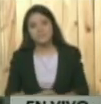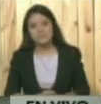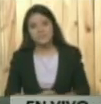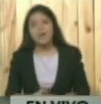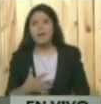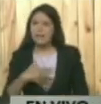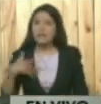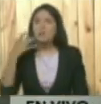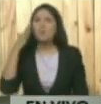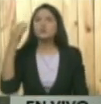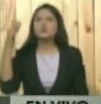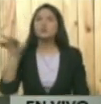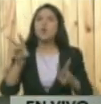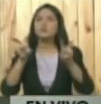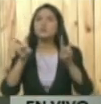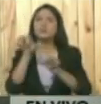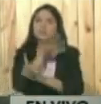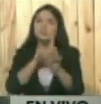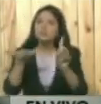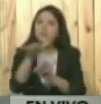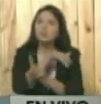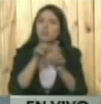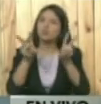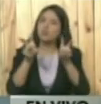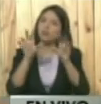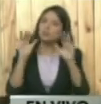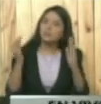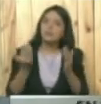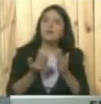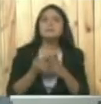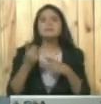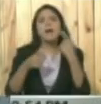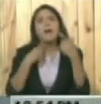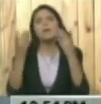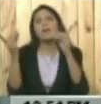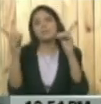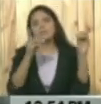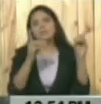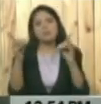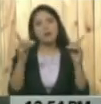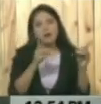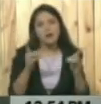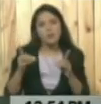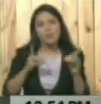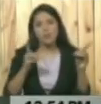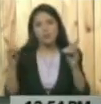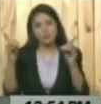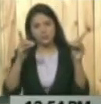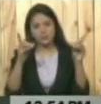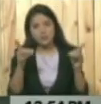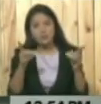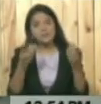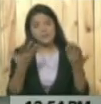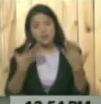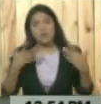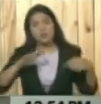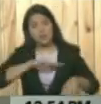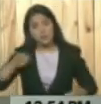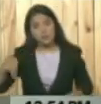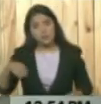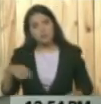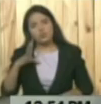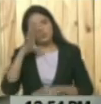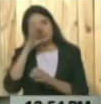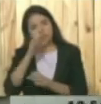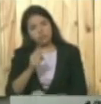queremos soñar con un nuevo mundo, se habla mucho del diálogo de civilizaciones en el cual nosotros creemos